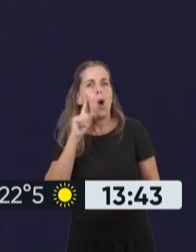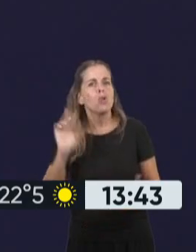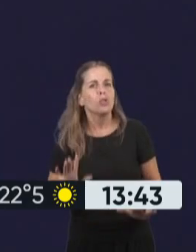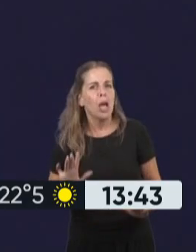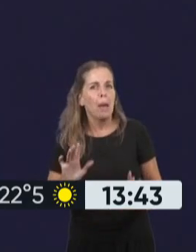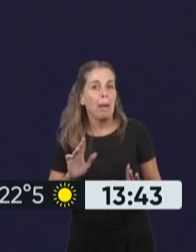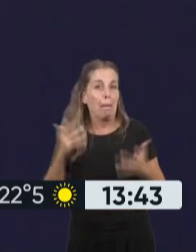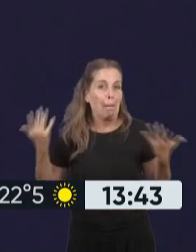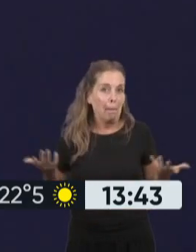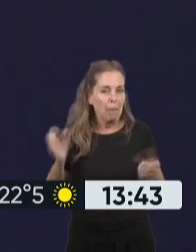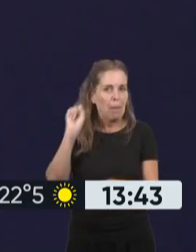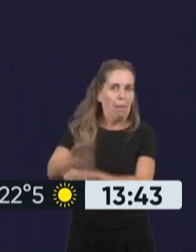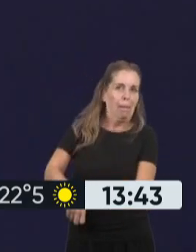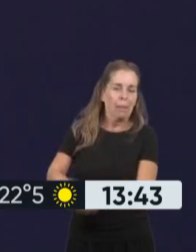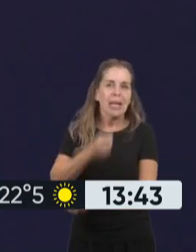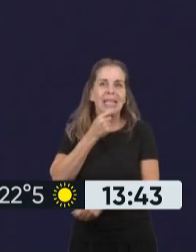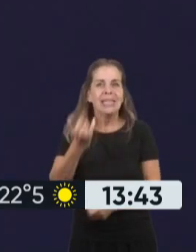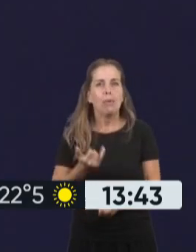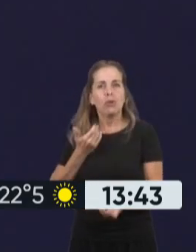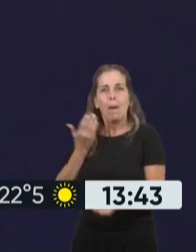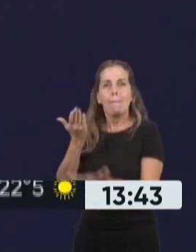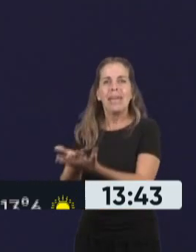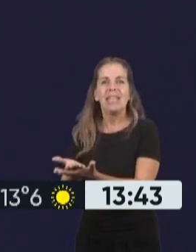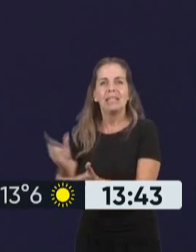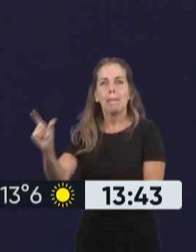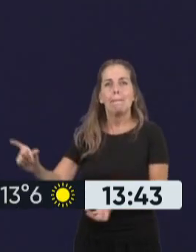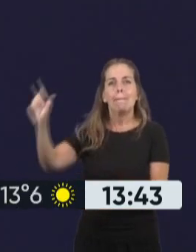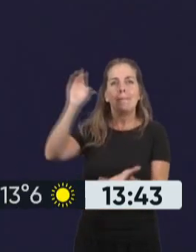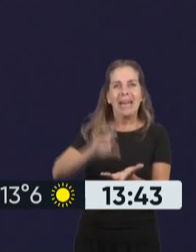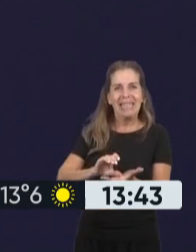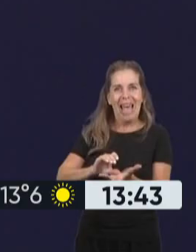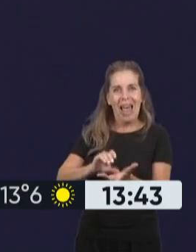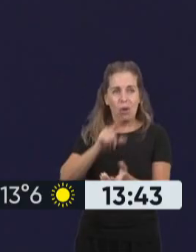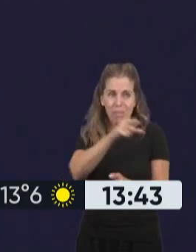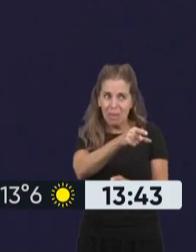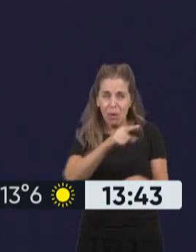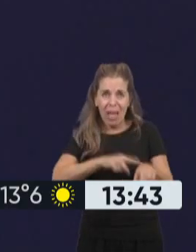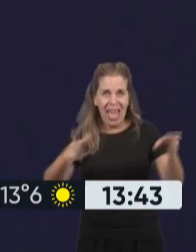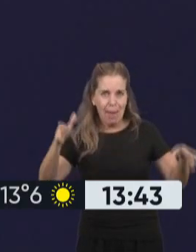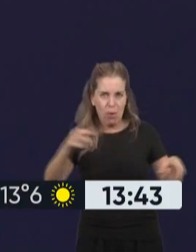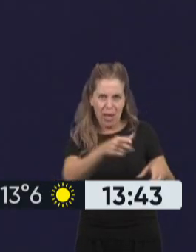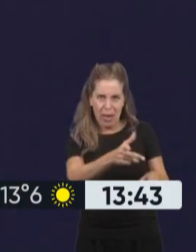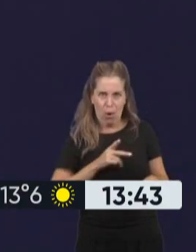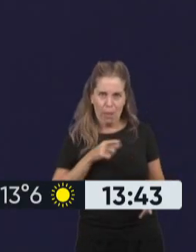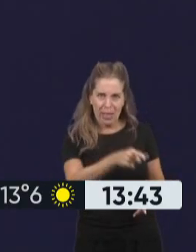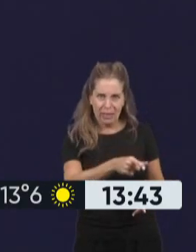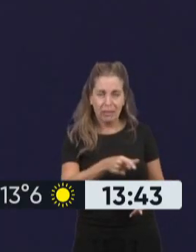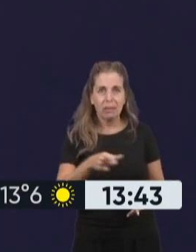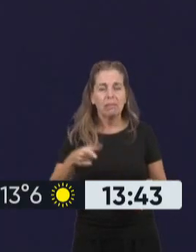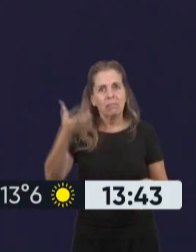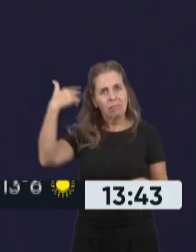que no es el caso por supuesto, pero al caso que vos haces mención o a la época que vos haces mención, vos te